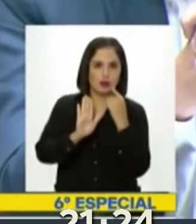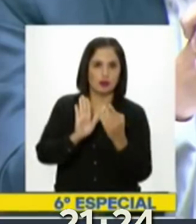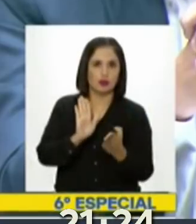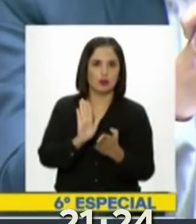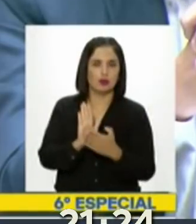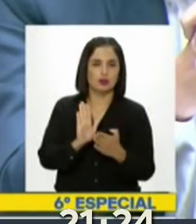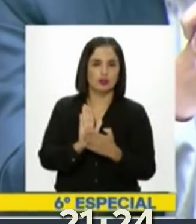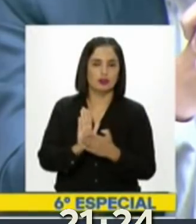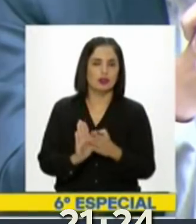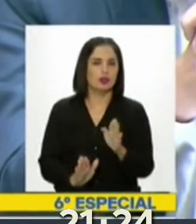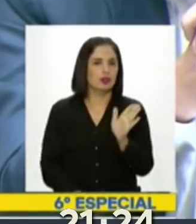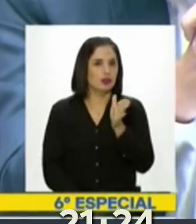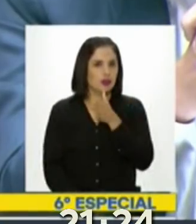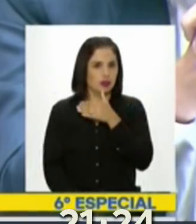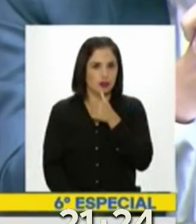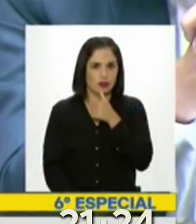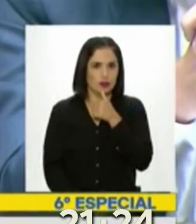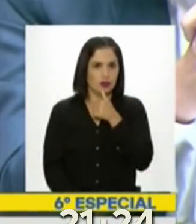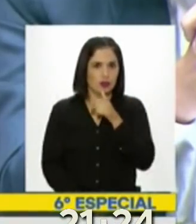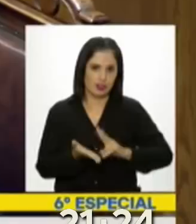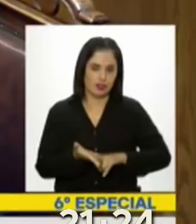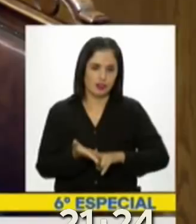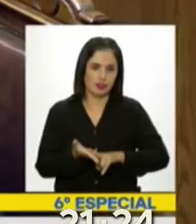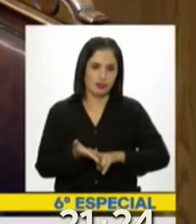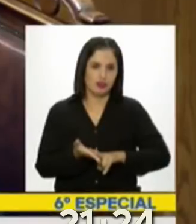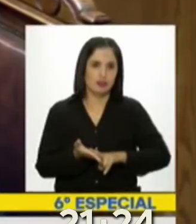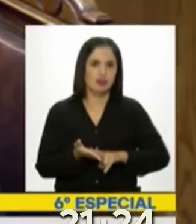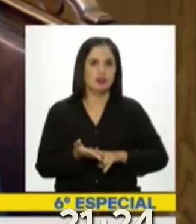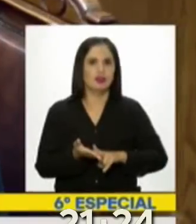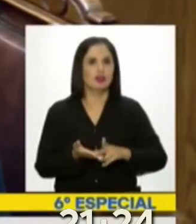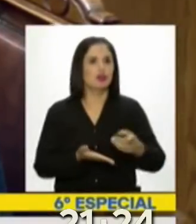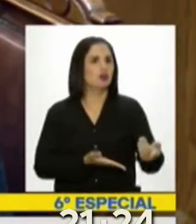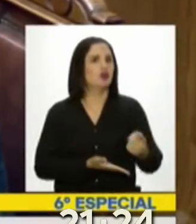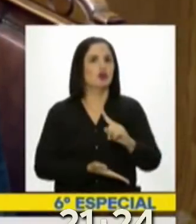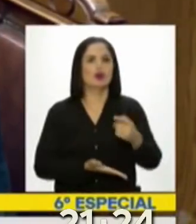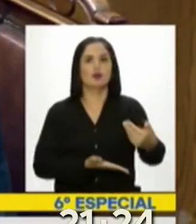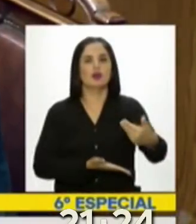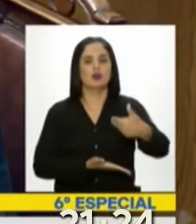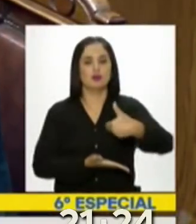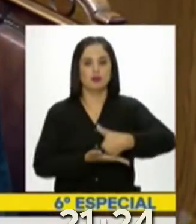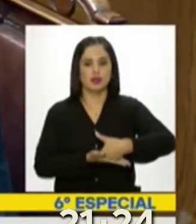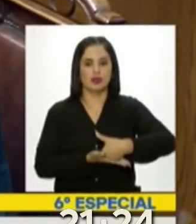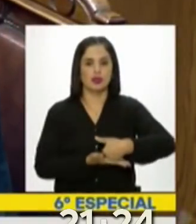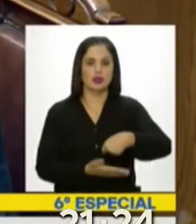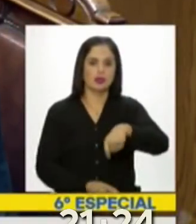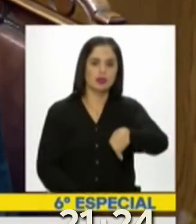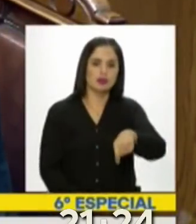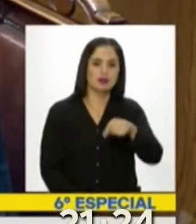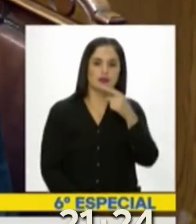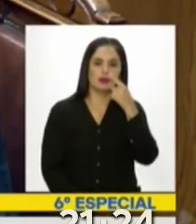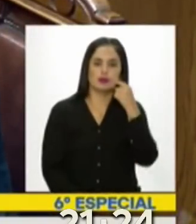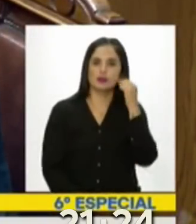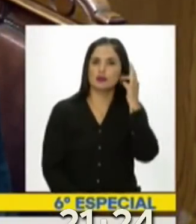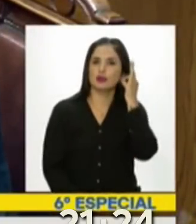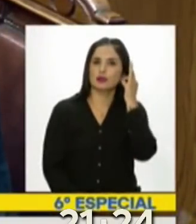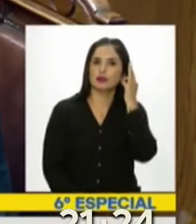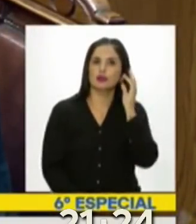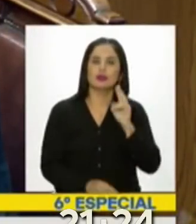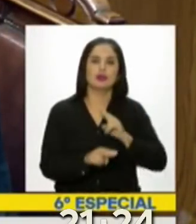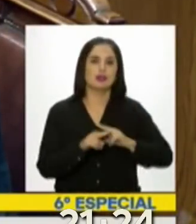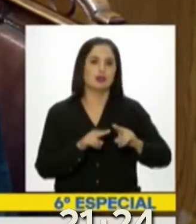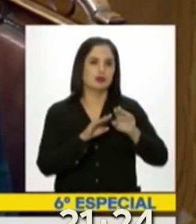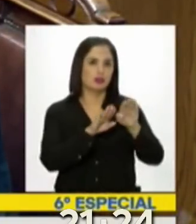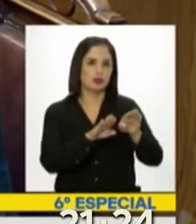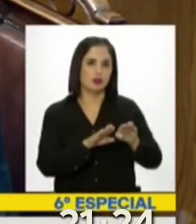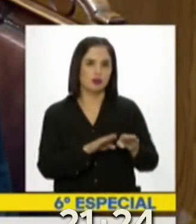No tenemos un diagnóstico común. No me pidan los señores senadores y senadoras hacer lo mismo que hizo